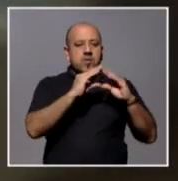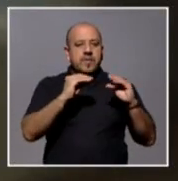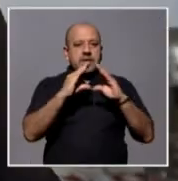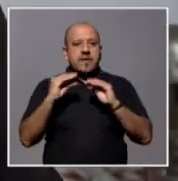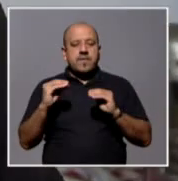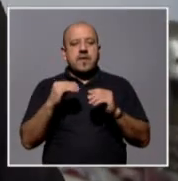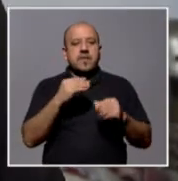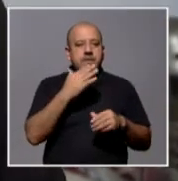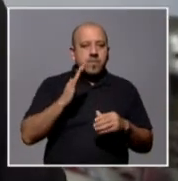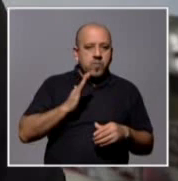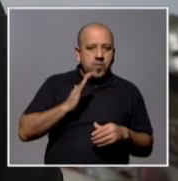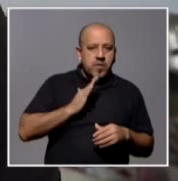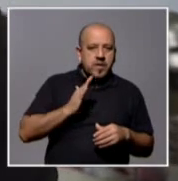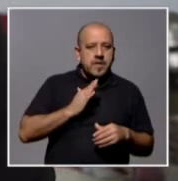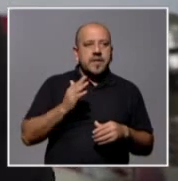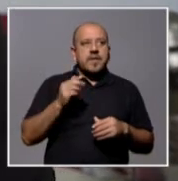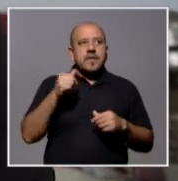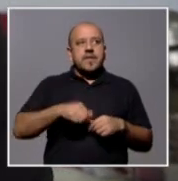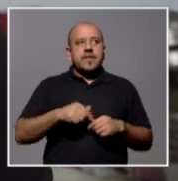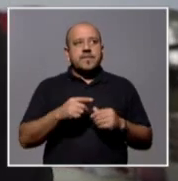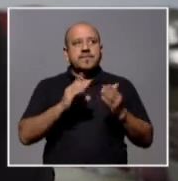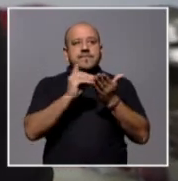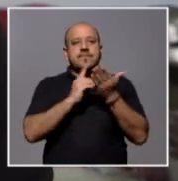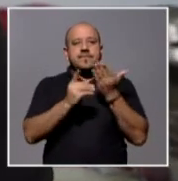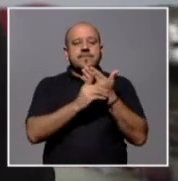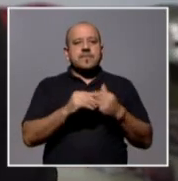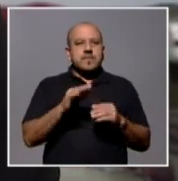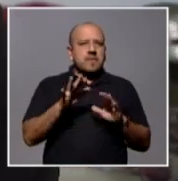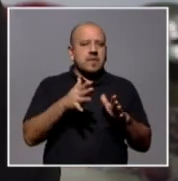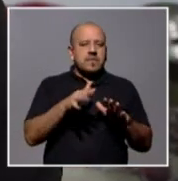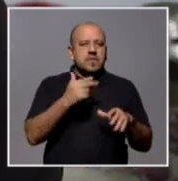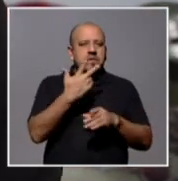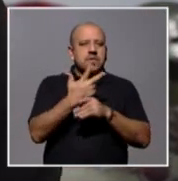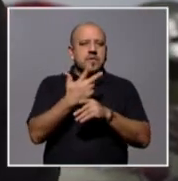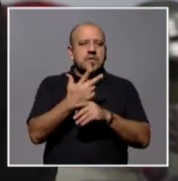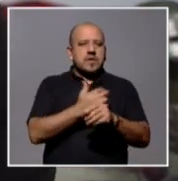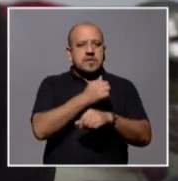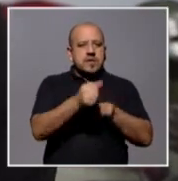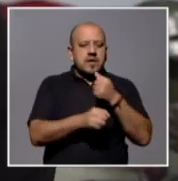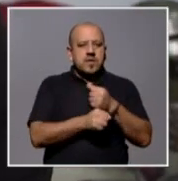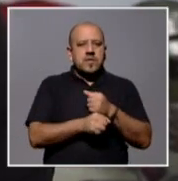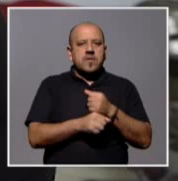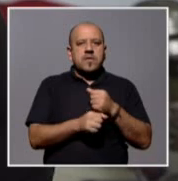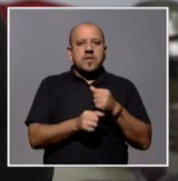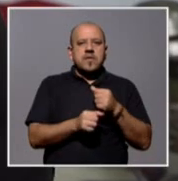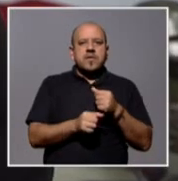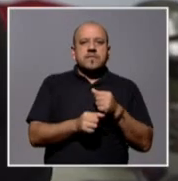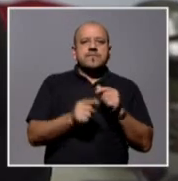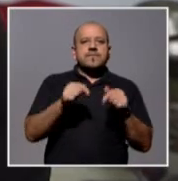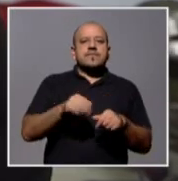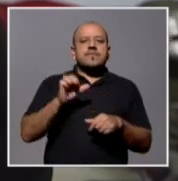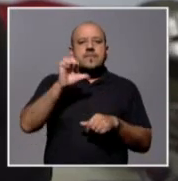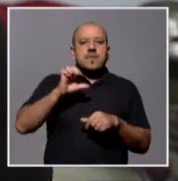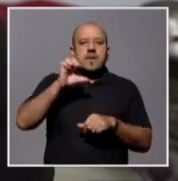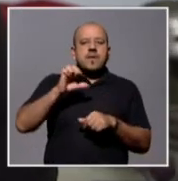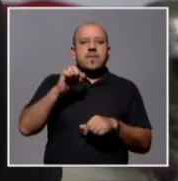mujeres que estamos en este proyecto hace ya casi 3 años, dado que veníamos de una empresa que estaba en